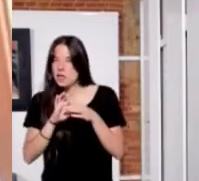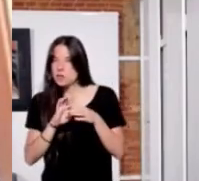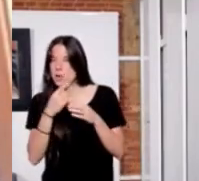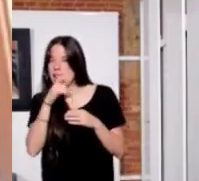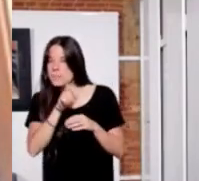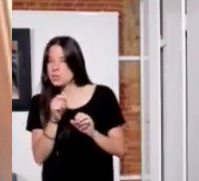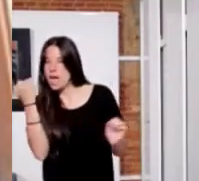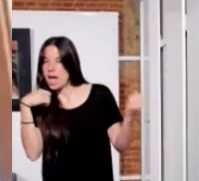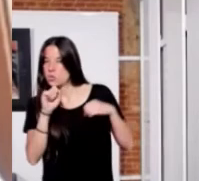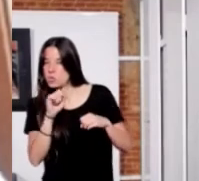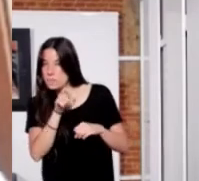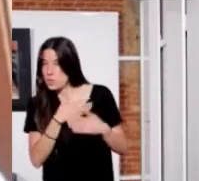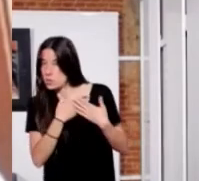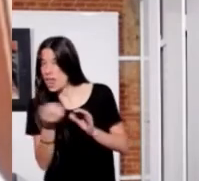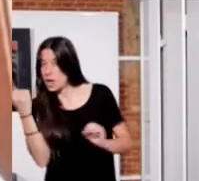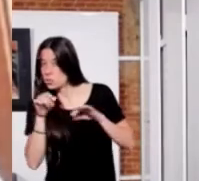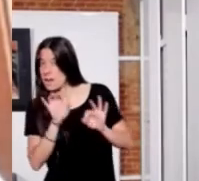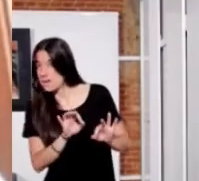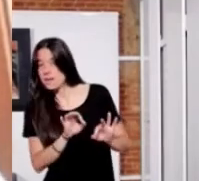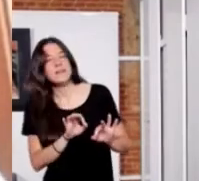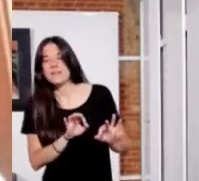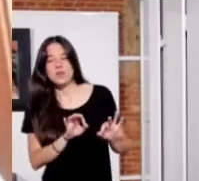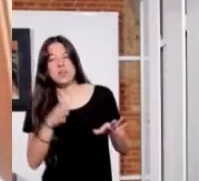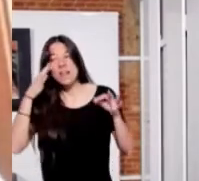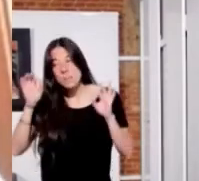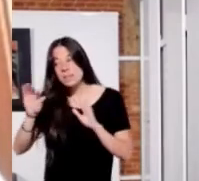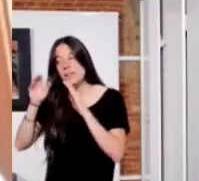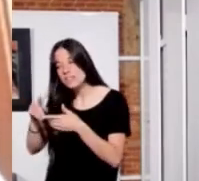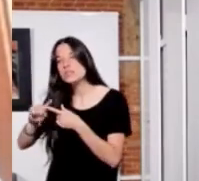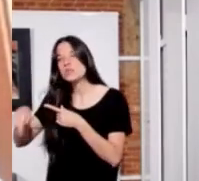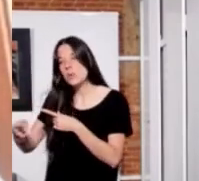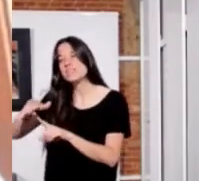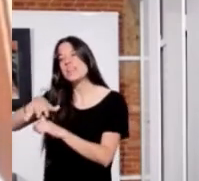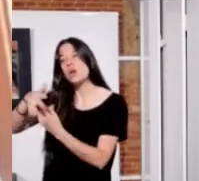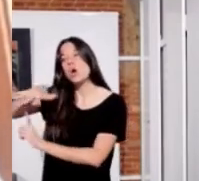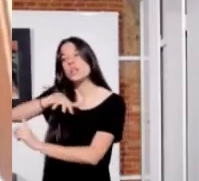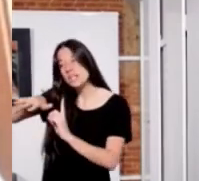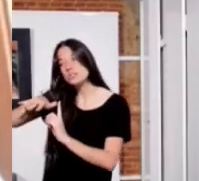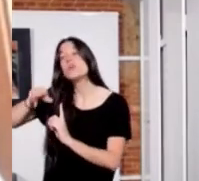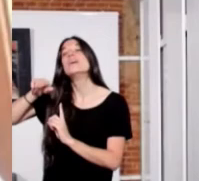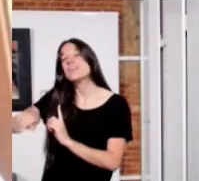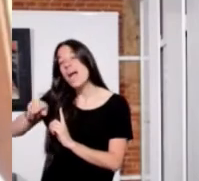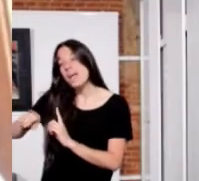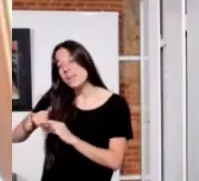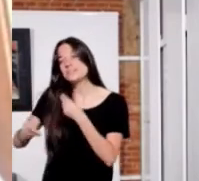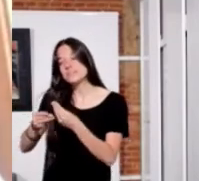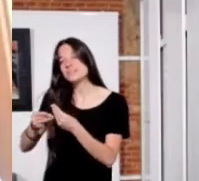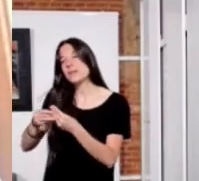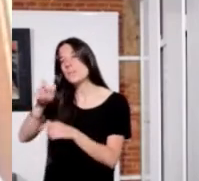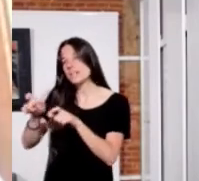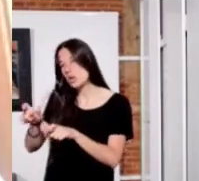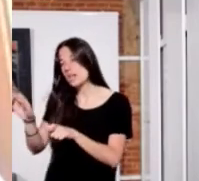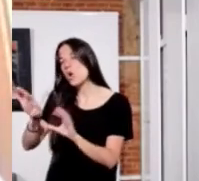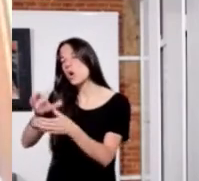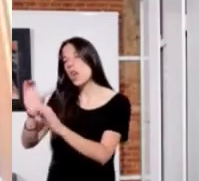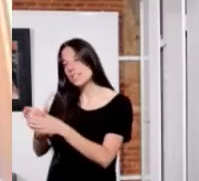agente voluntario, sino las consecuencias en el contexto donde se halla las personas y los colectivos